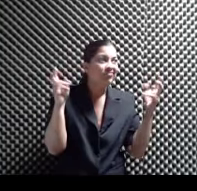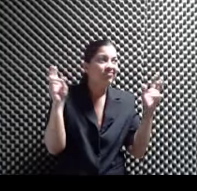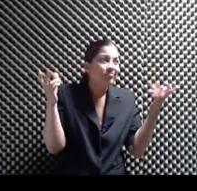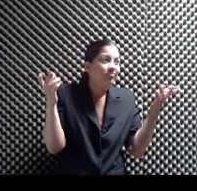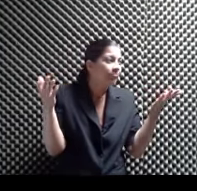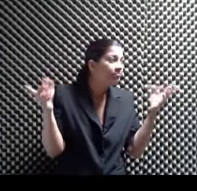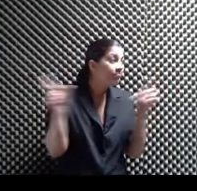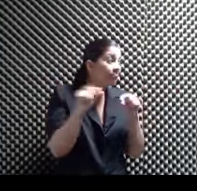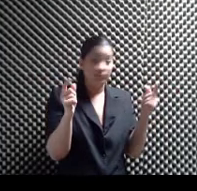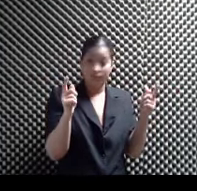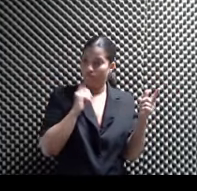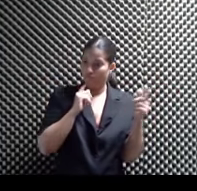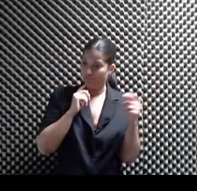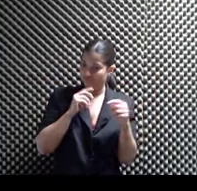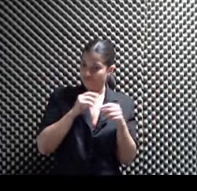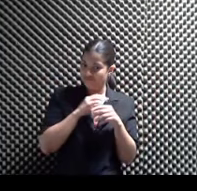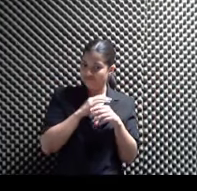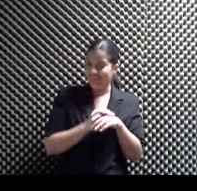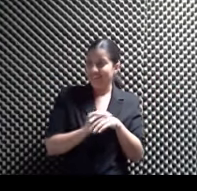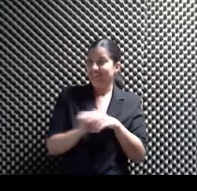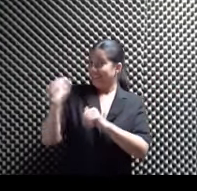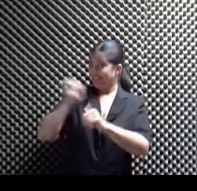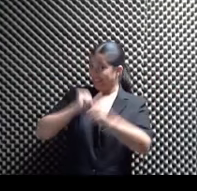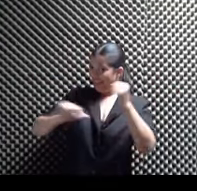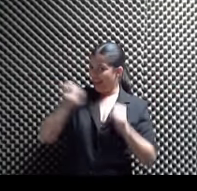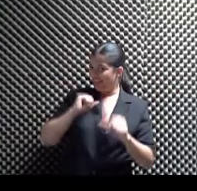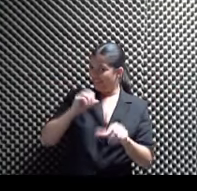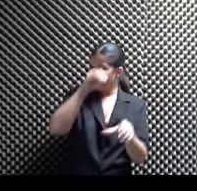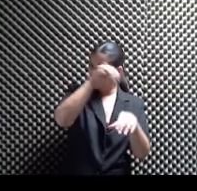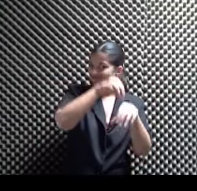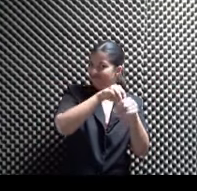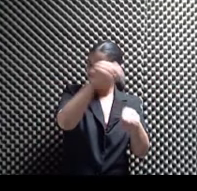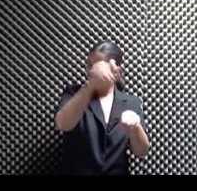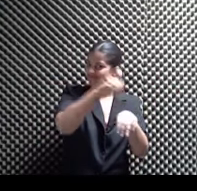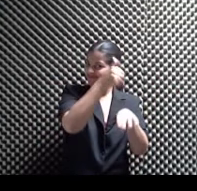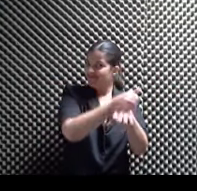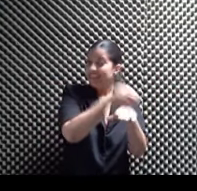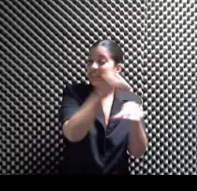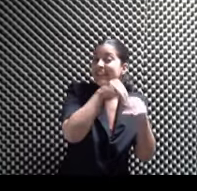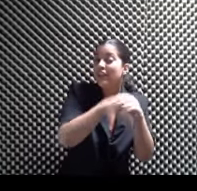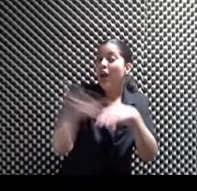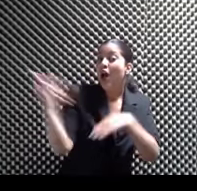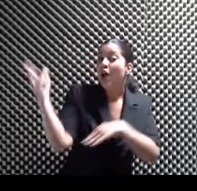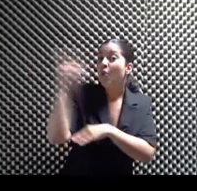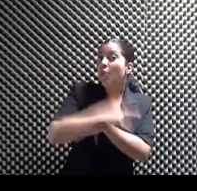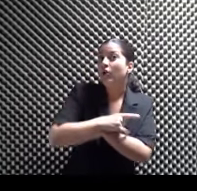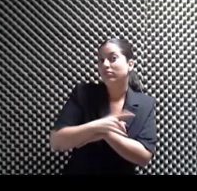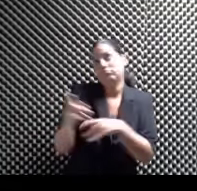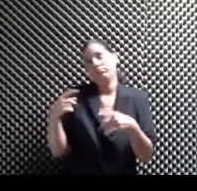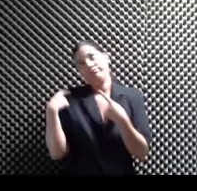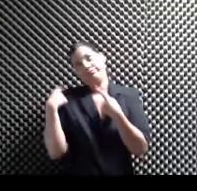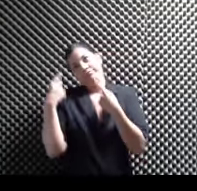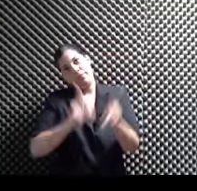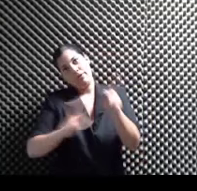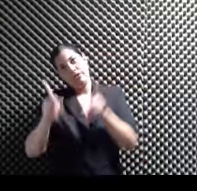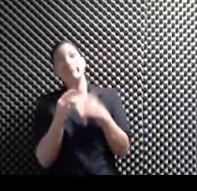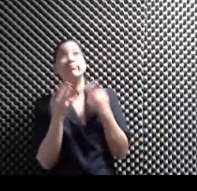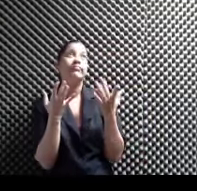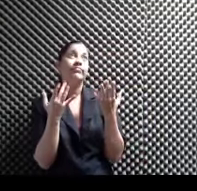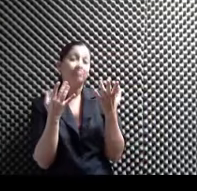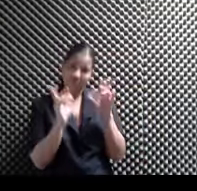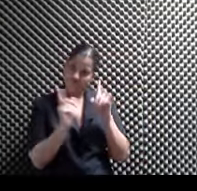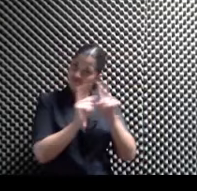teatro En aeropuerto Para lo que la gente espera Ah mira Javier Es teatro Es un teatro Es un teatro Para que hay Intervenimiento Nos vemos ya